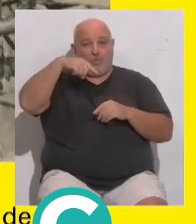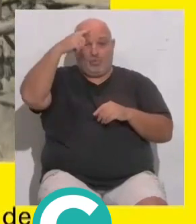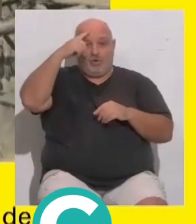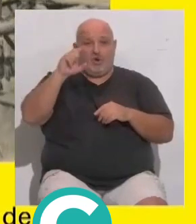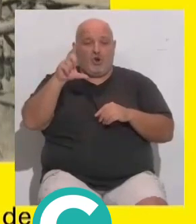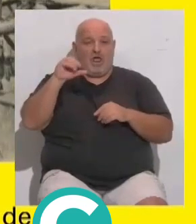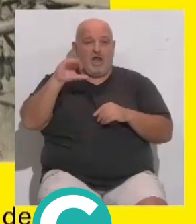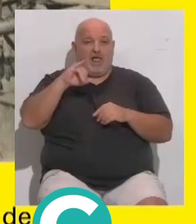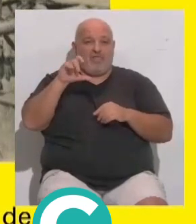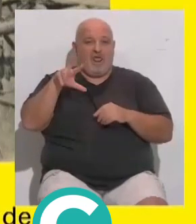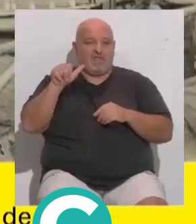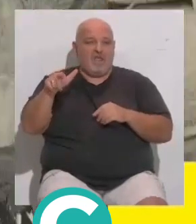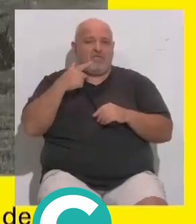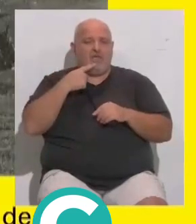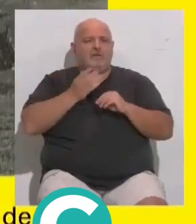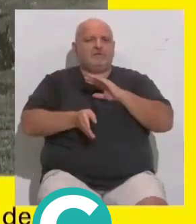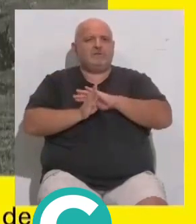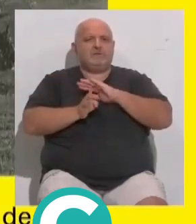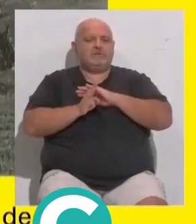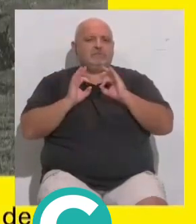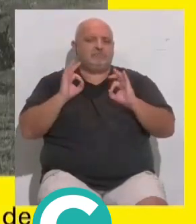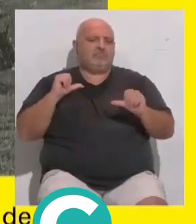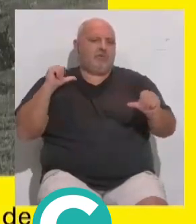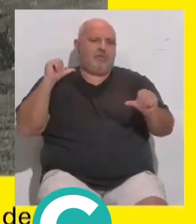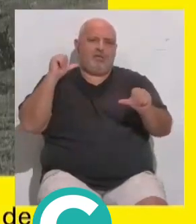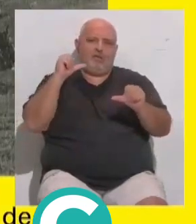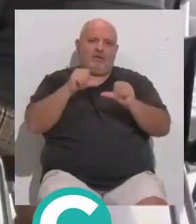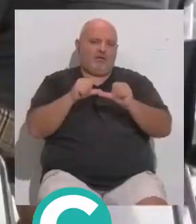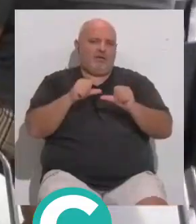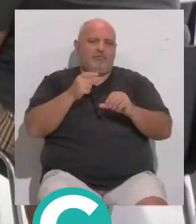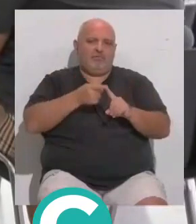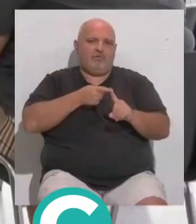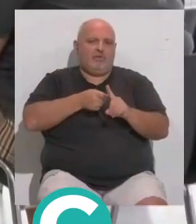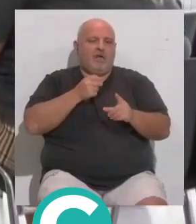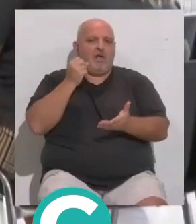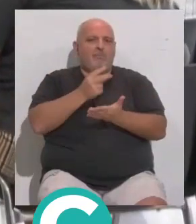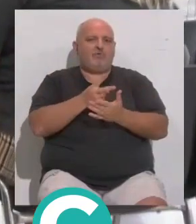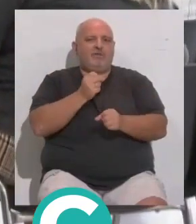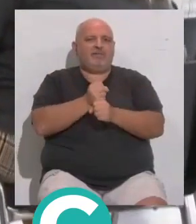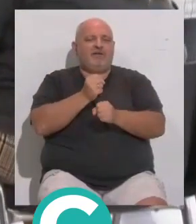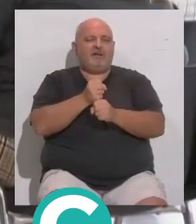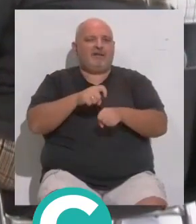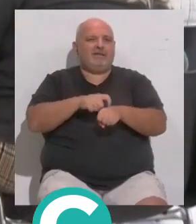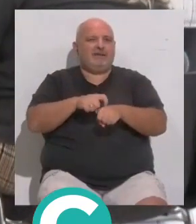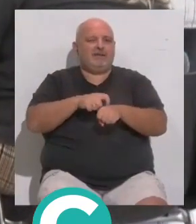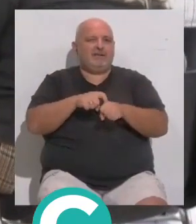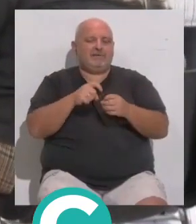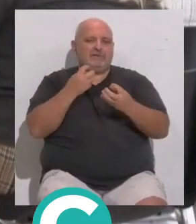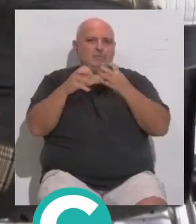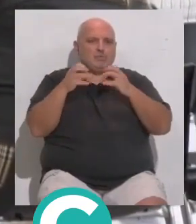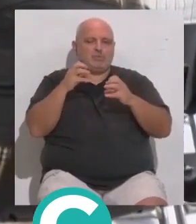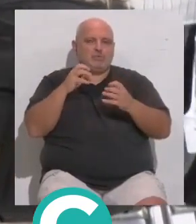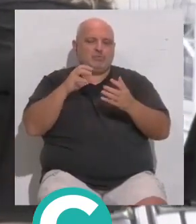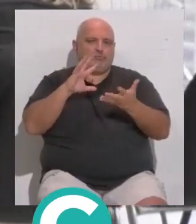Lola Cazalilla, la cita continúa en la línea rompedora de los últimos años con la puesta de trabajos de carácter crítico y